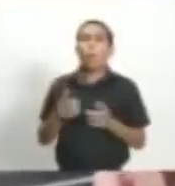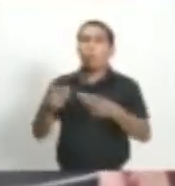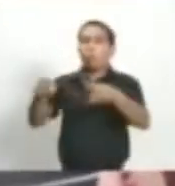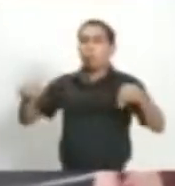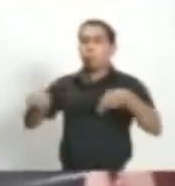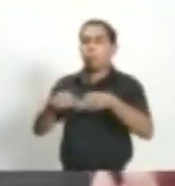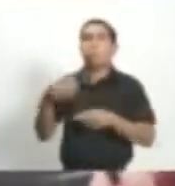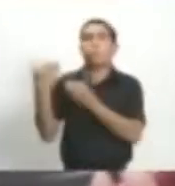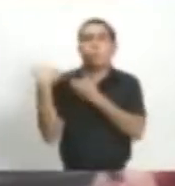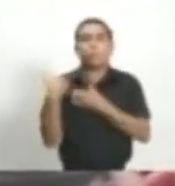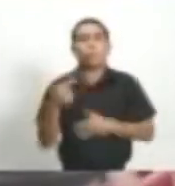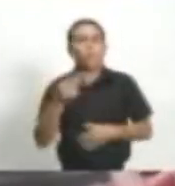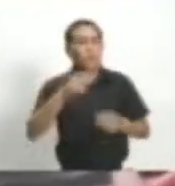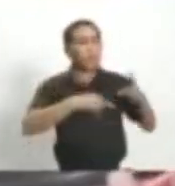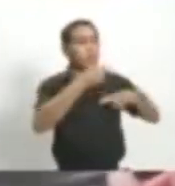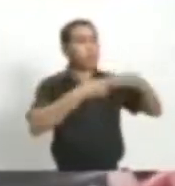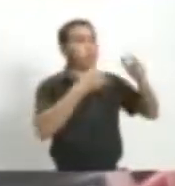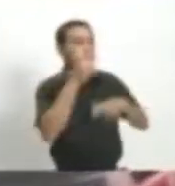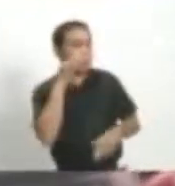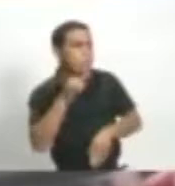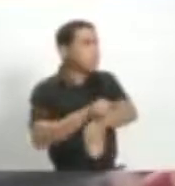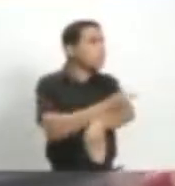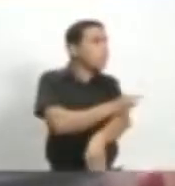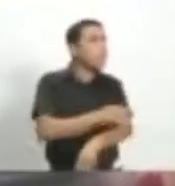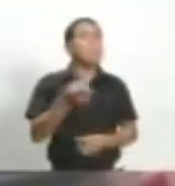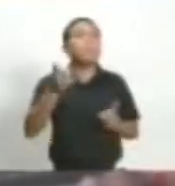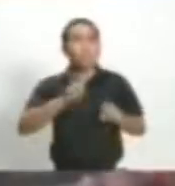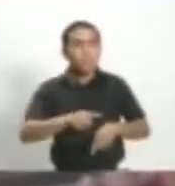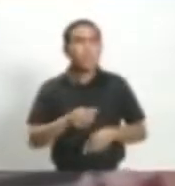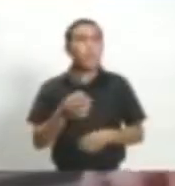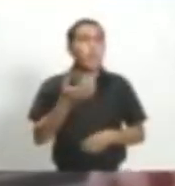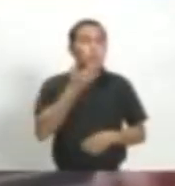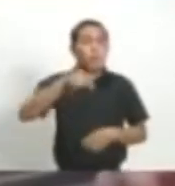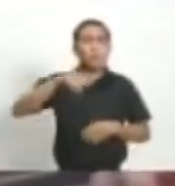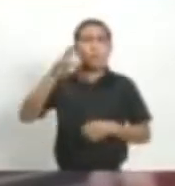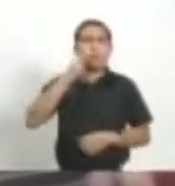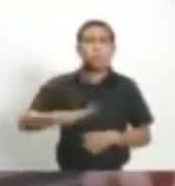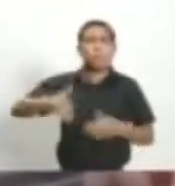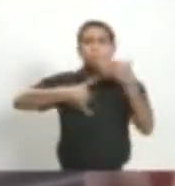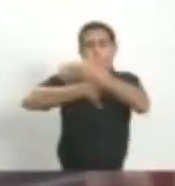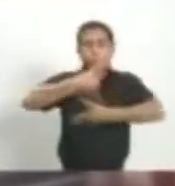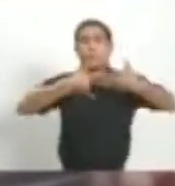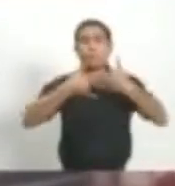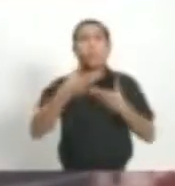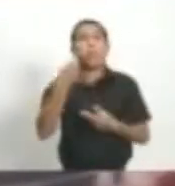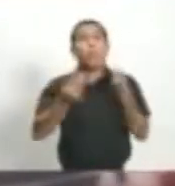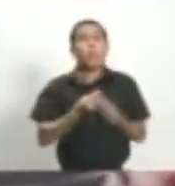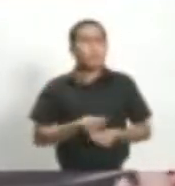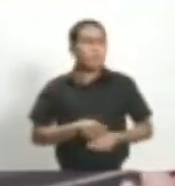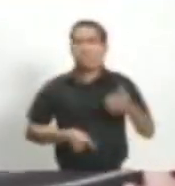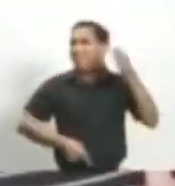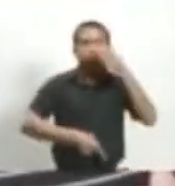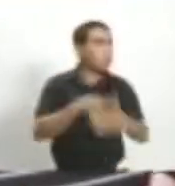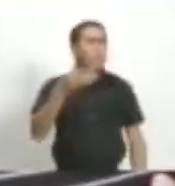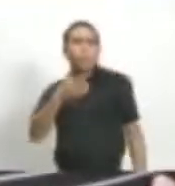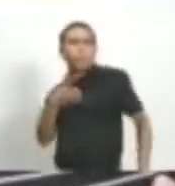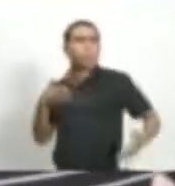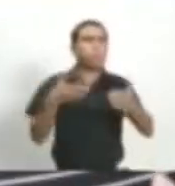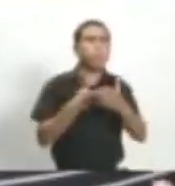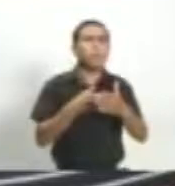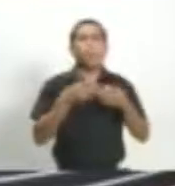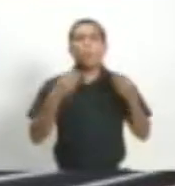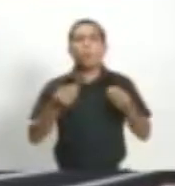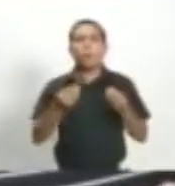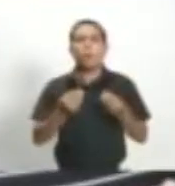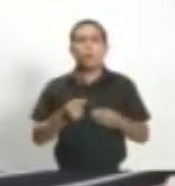facilitan para que este tipo de irregularidades se estén presentando en nuestro país. Hay que atacarla y hay que atacarla de raíz, y es el momento oportuno